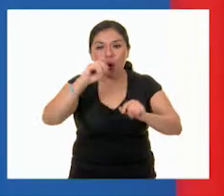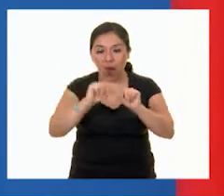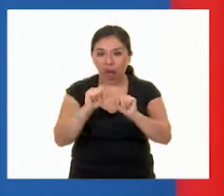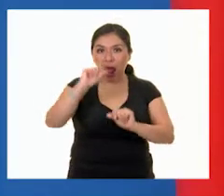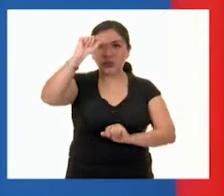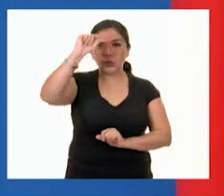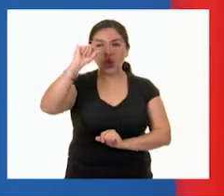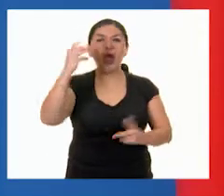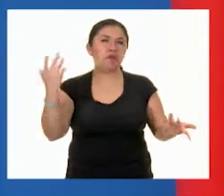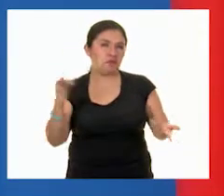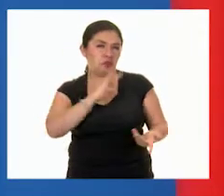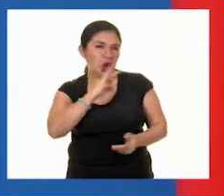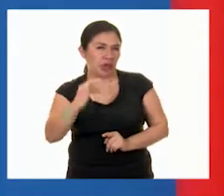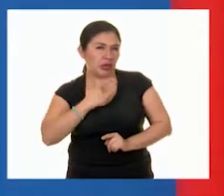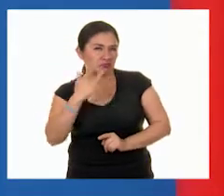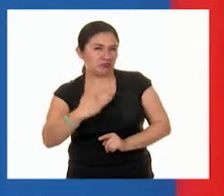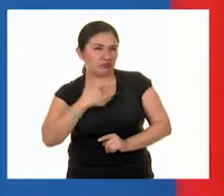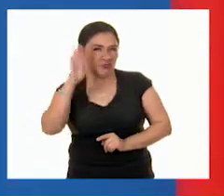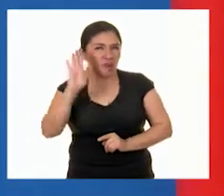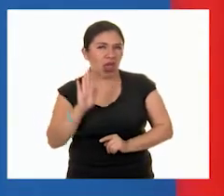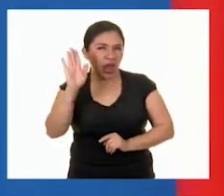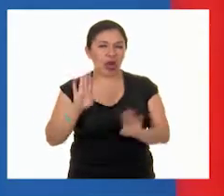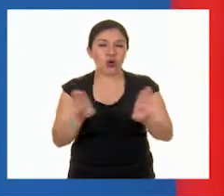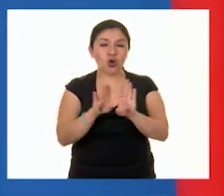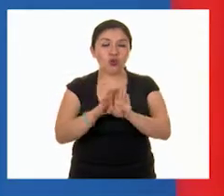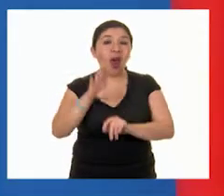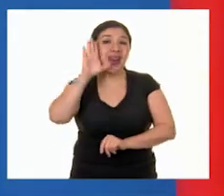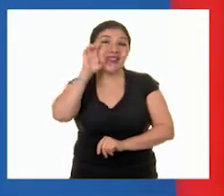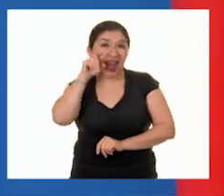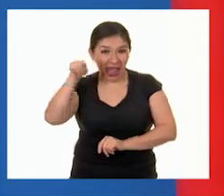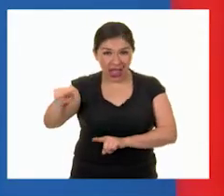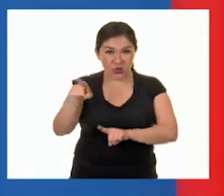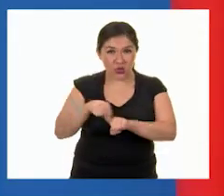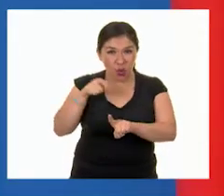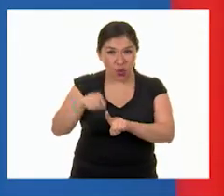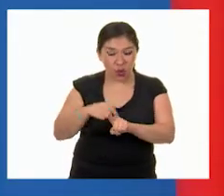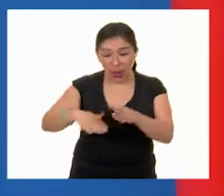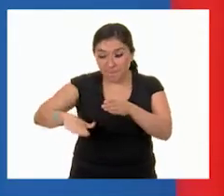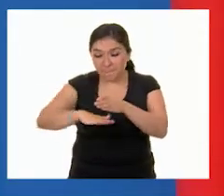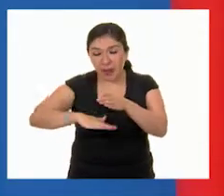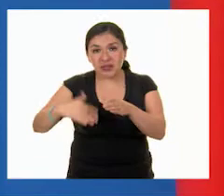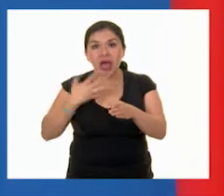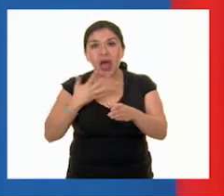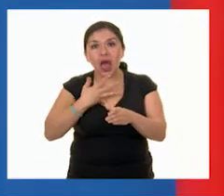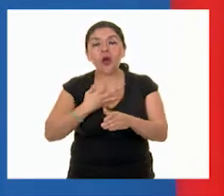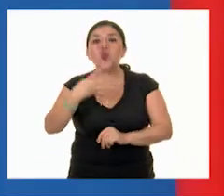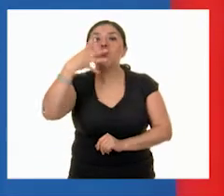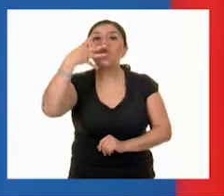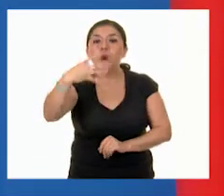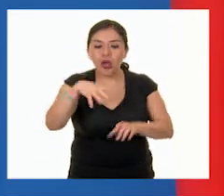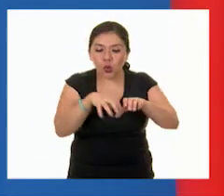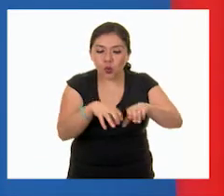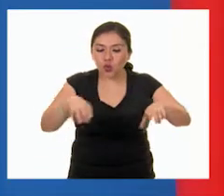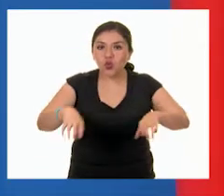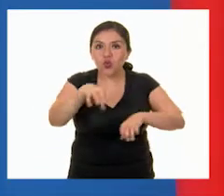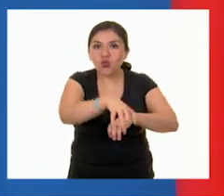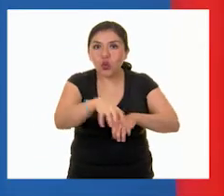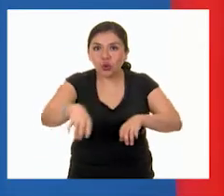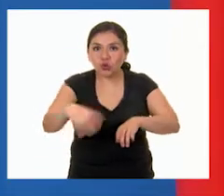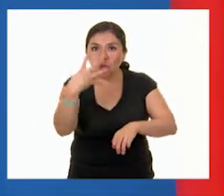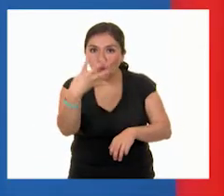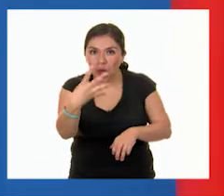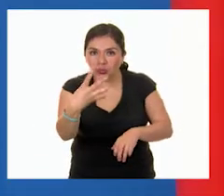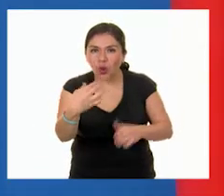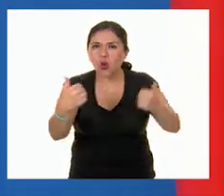altura, podemos decir que en el caso del prisma anaranjado, que su base está formada por 4 cubos y mínimo